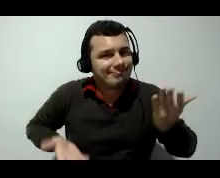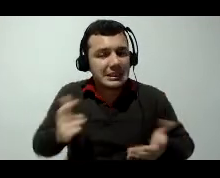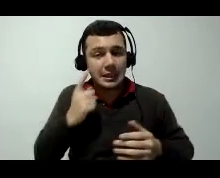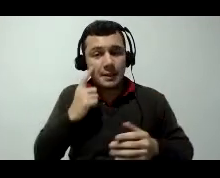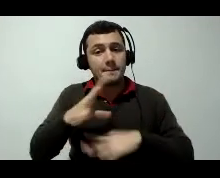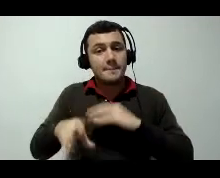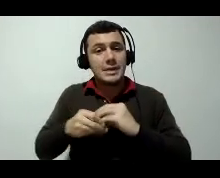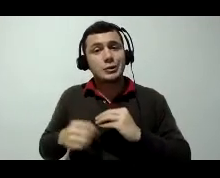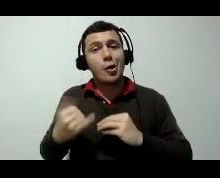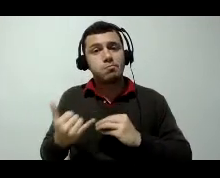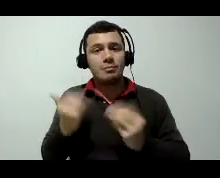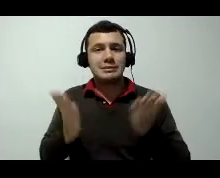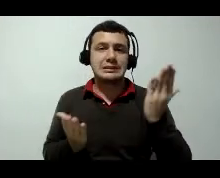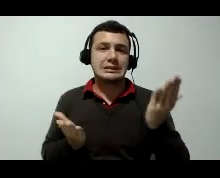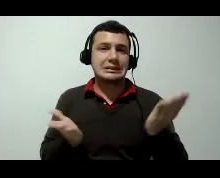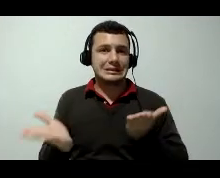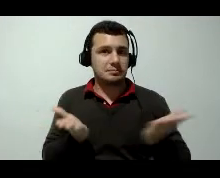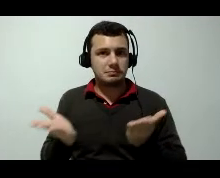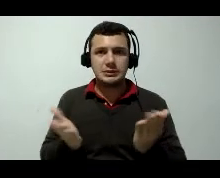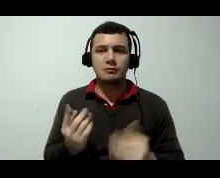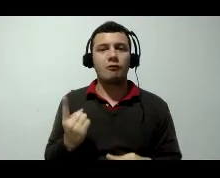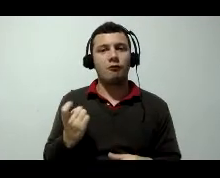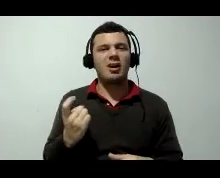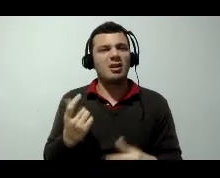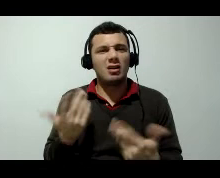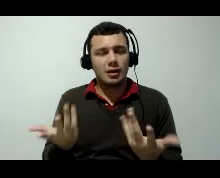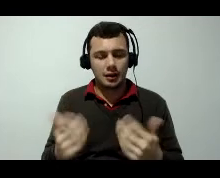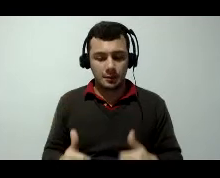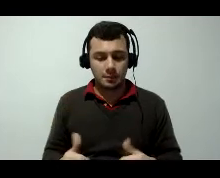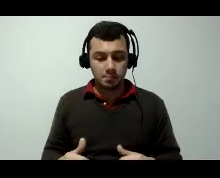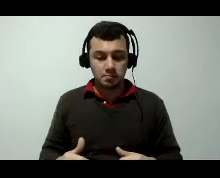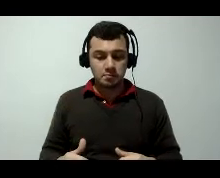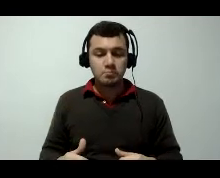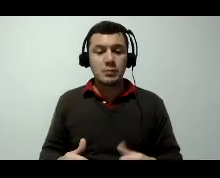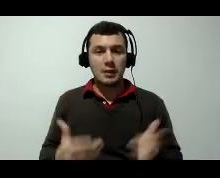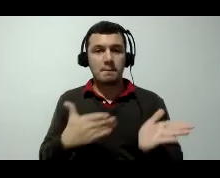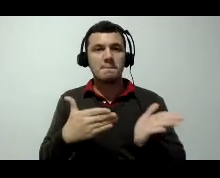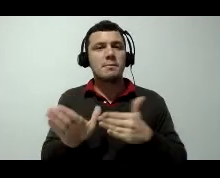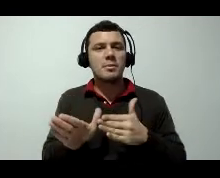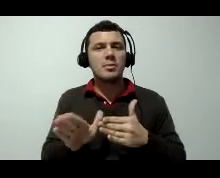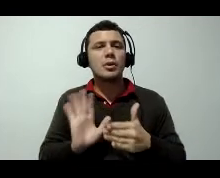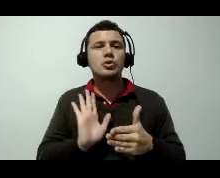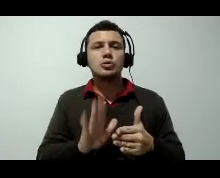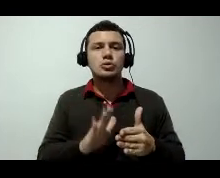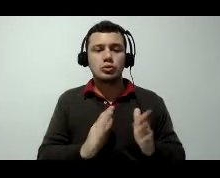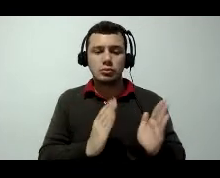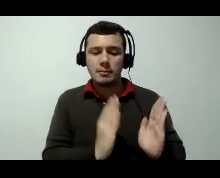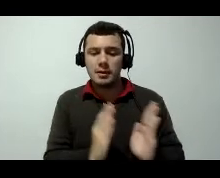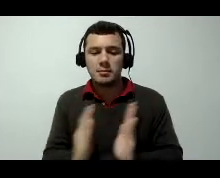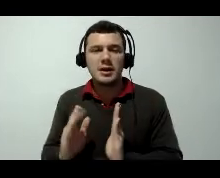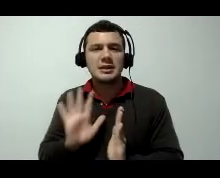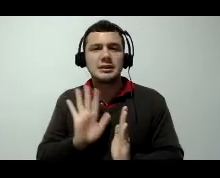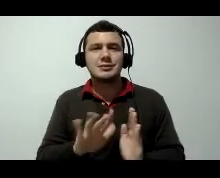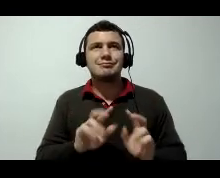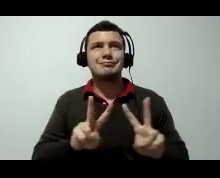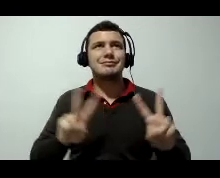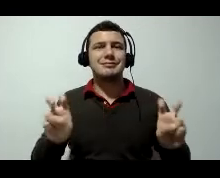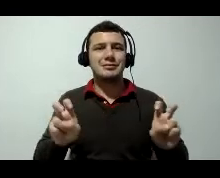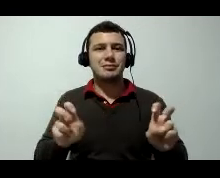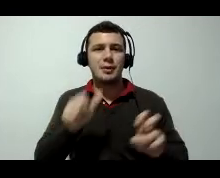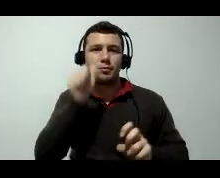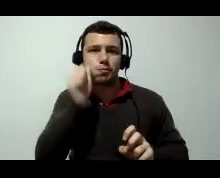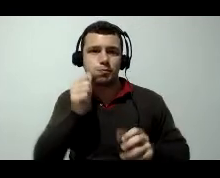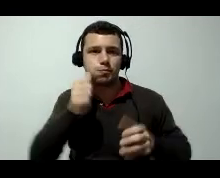que no había tenido en cuenta y son periodo expulsivo del trabajo de parto y procedimientos odontológicos. Si bien se dieron cuenta, en